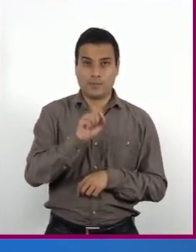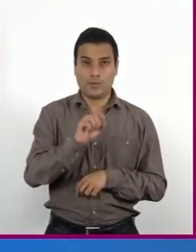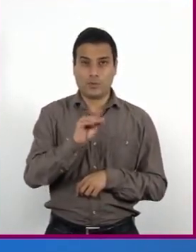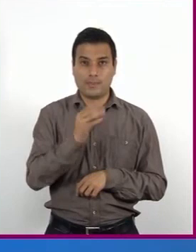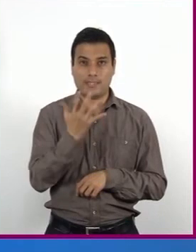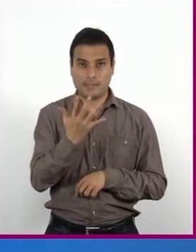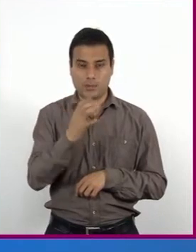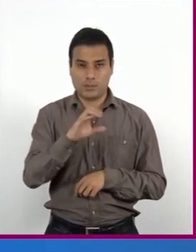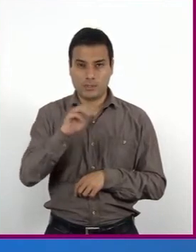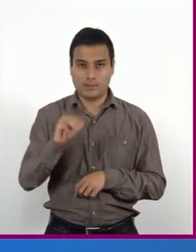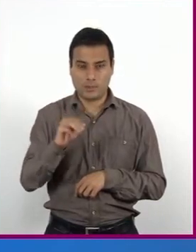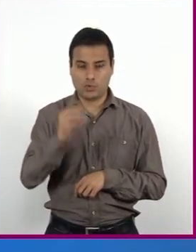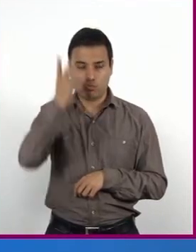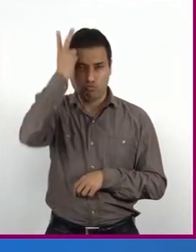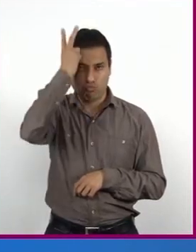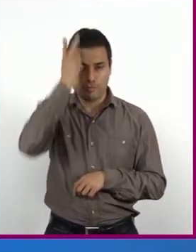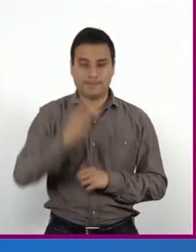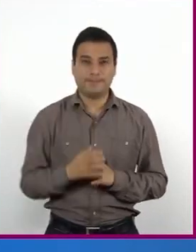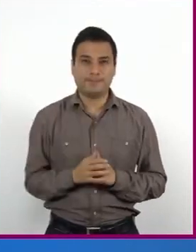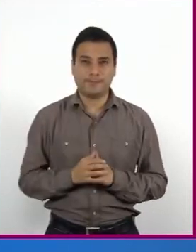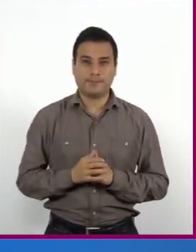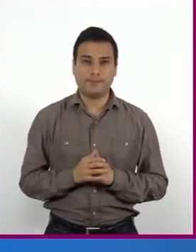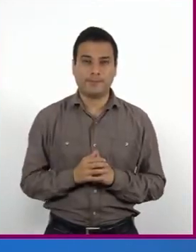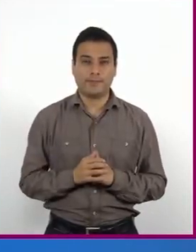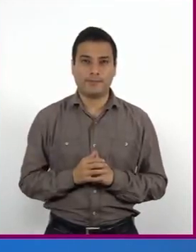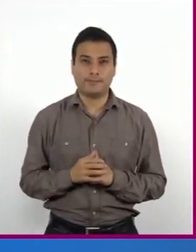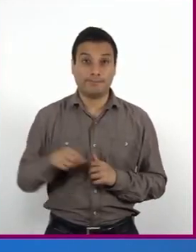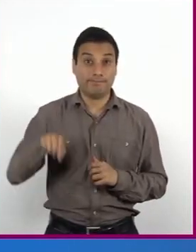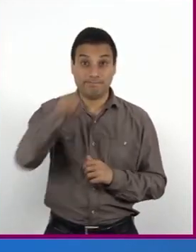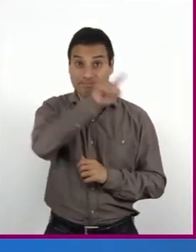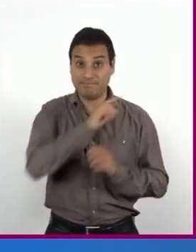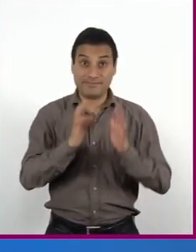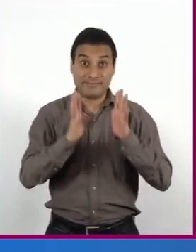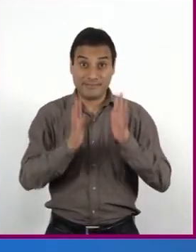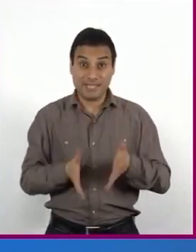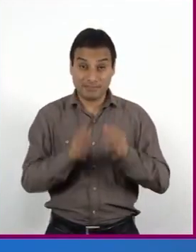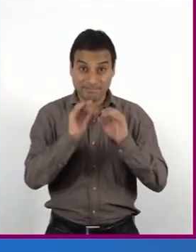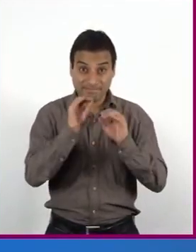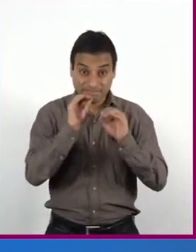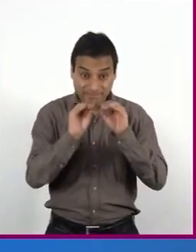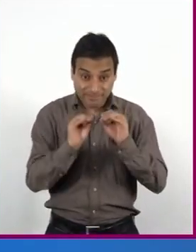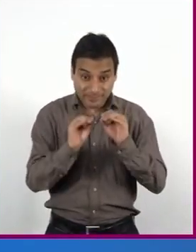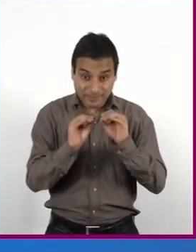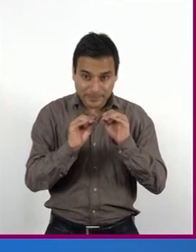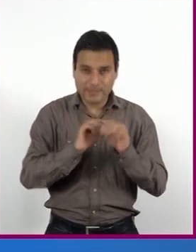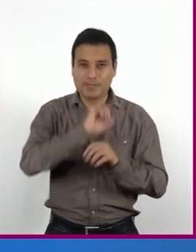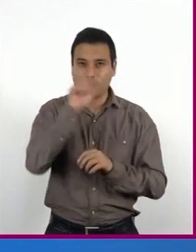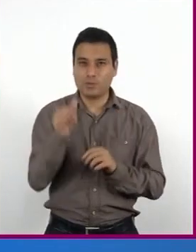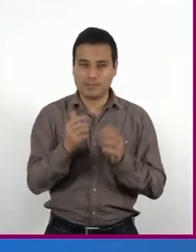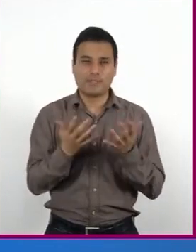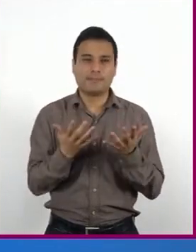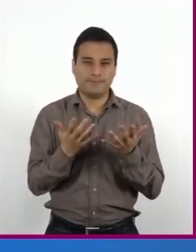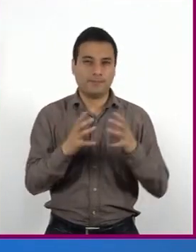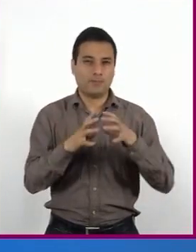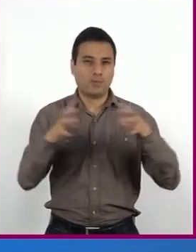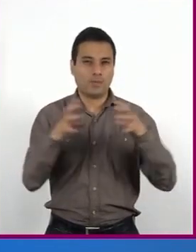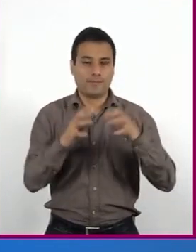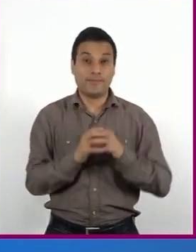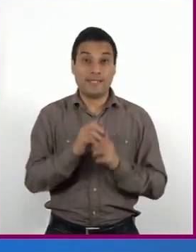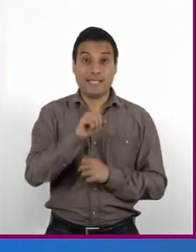169.95 centímetros cúbicos. Al armar el cuerpo geométrico, su volumen es de